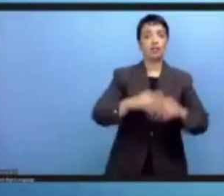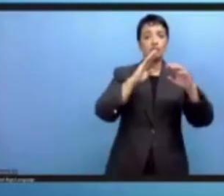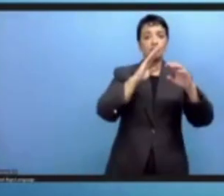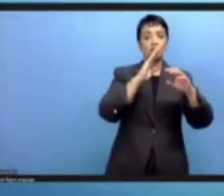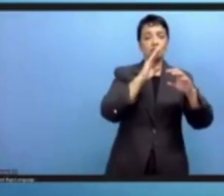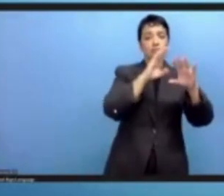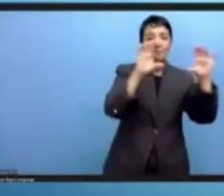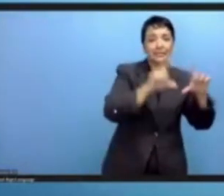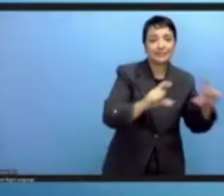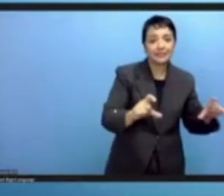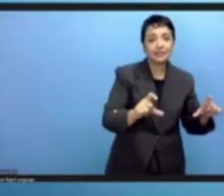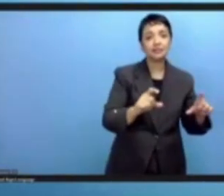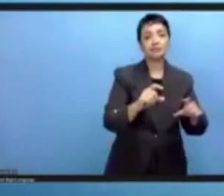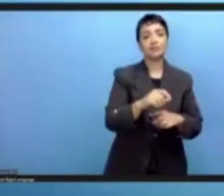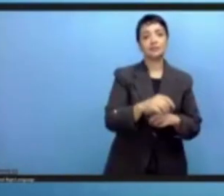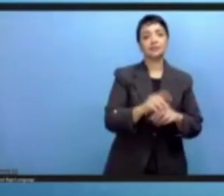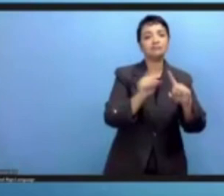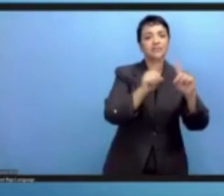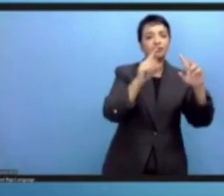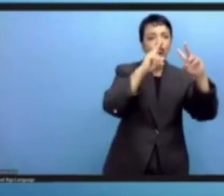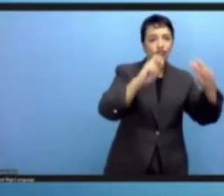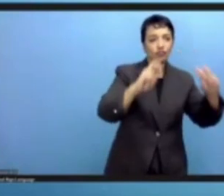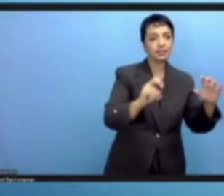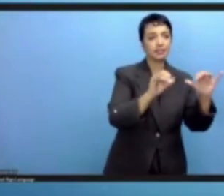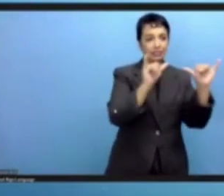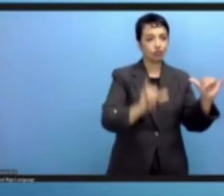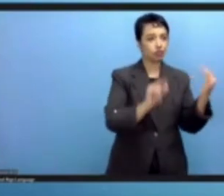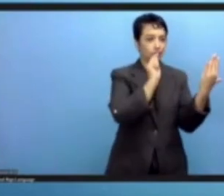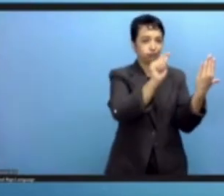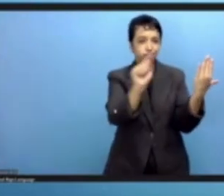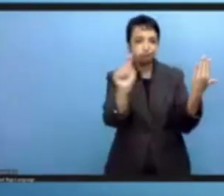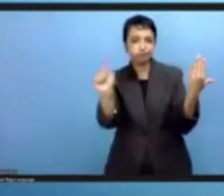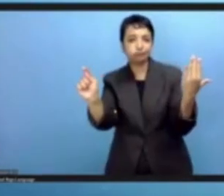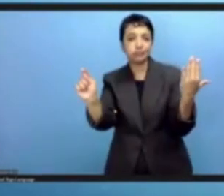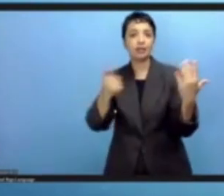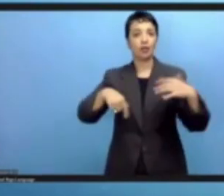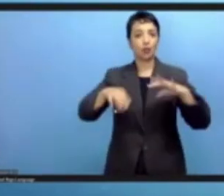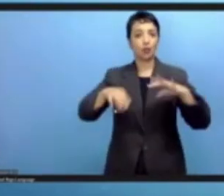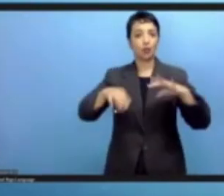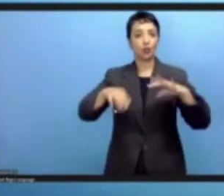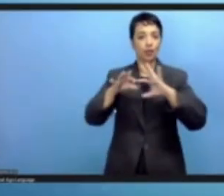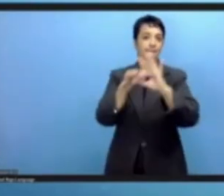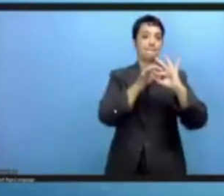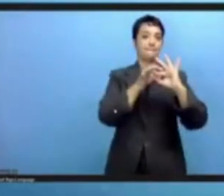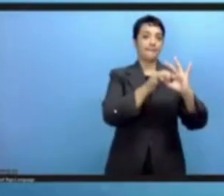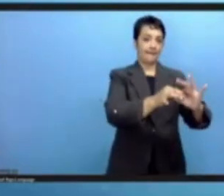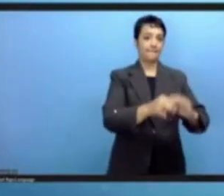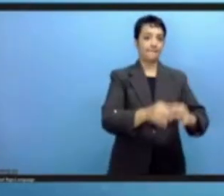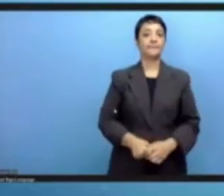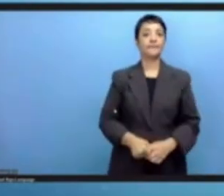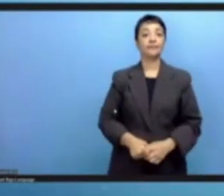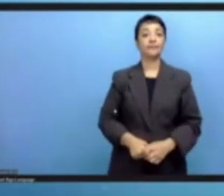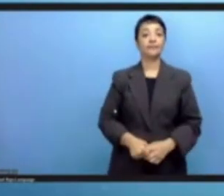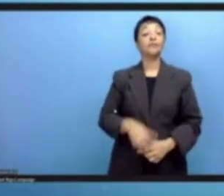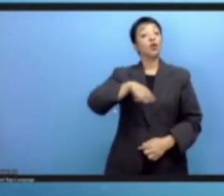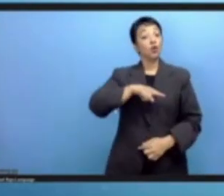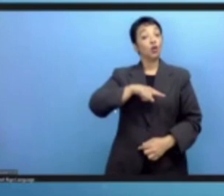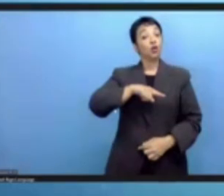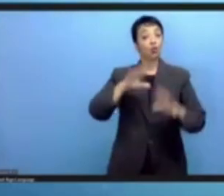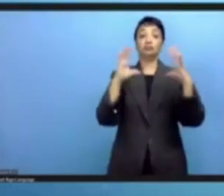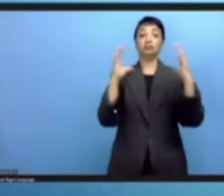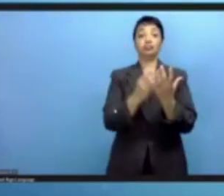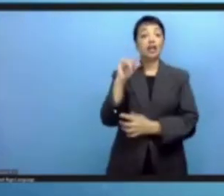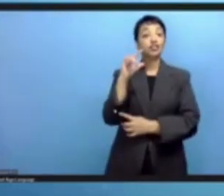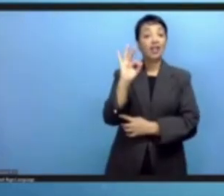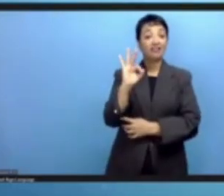instituciones de investigación nos alegra continuar con las deliberaciones acerca de la